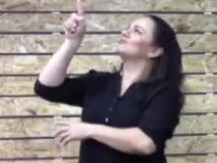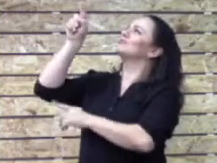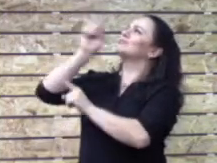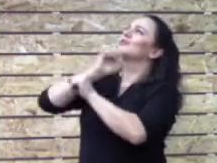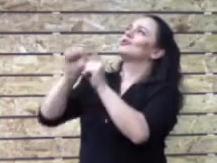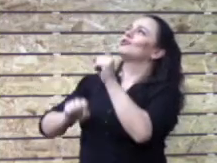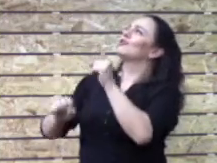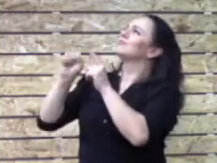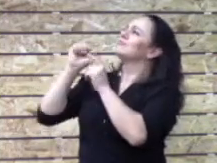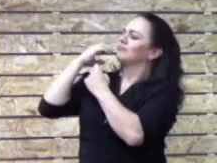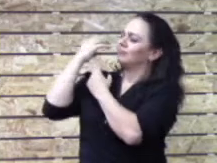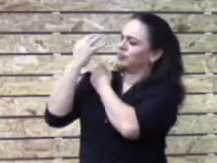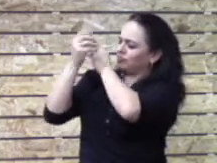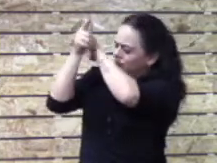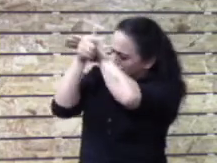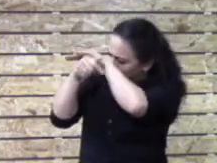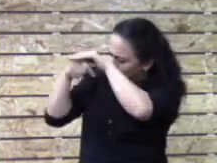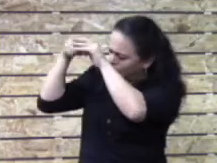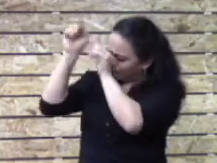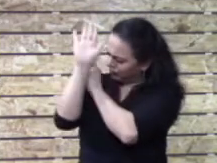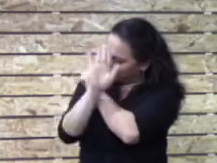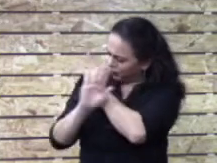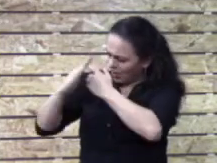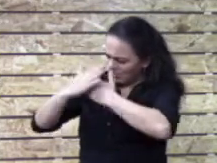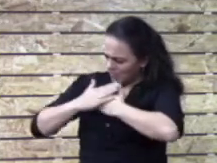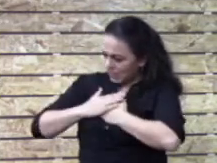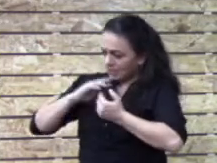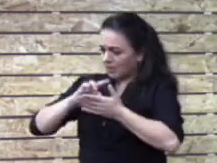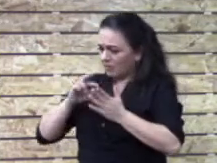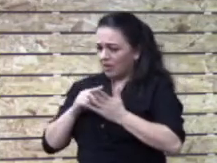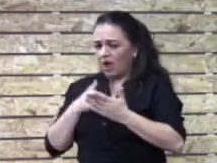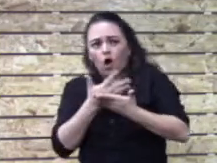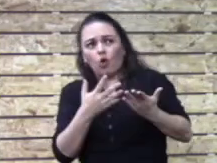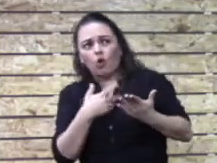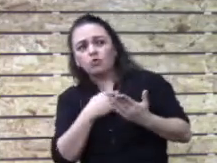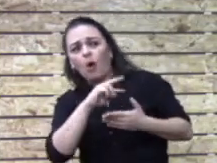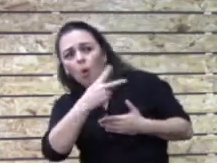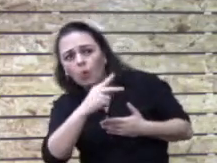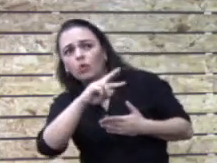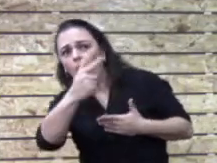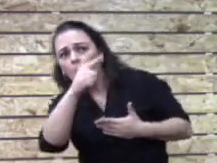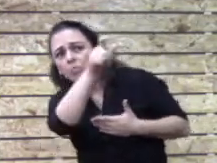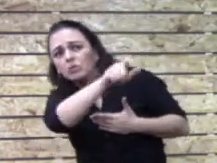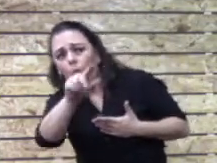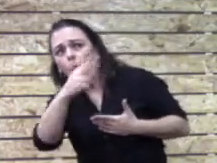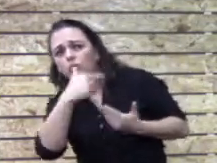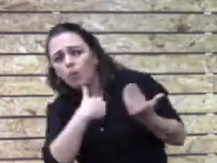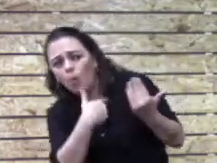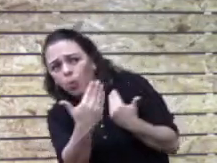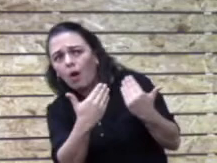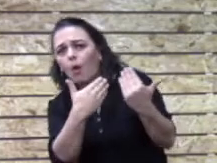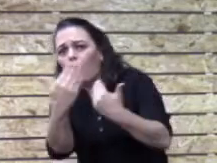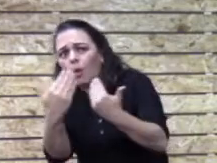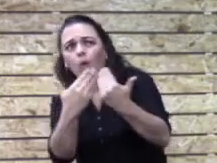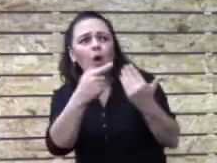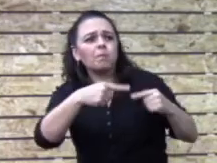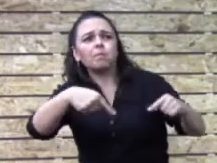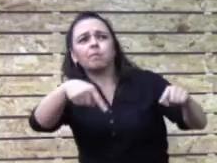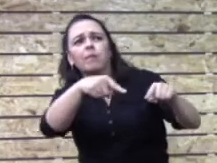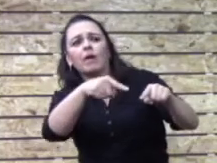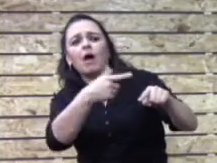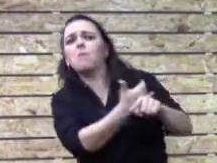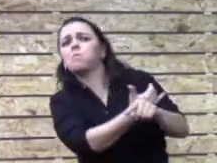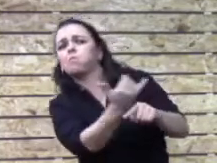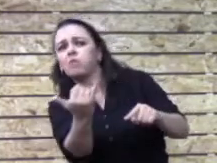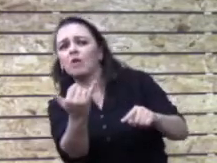refugio. Como quien decide no confiar en otra cosa o en otras personas, no porque no tenga esos